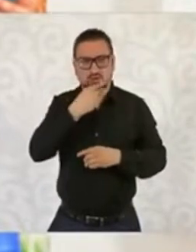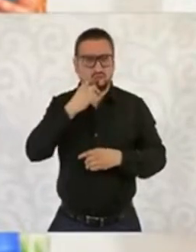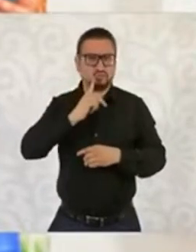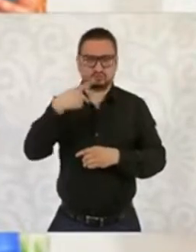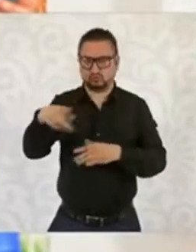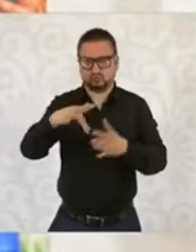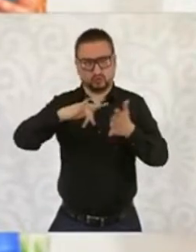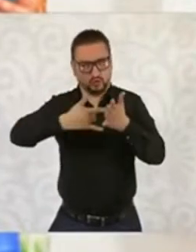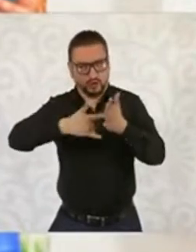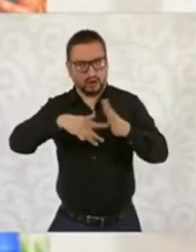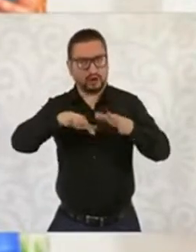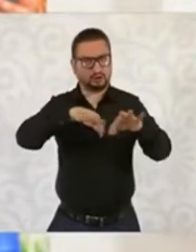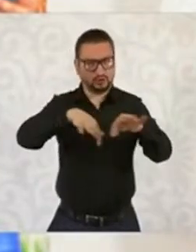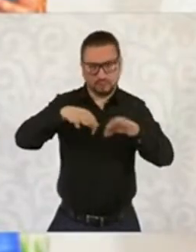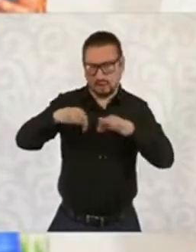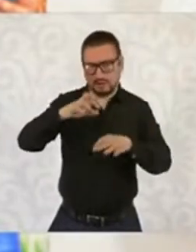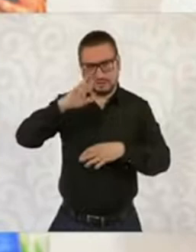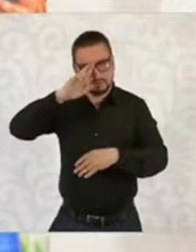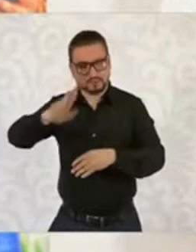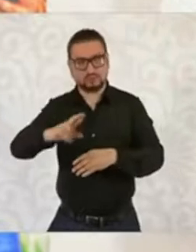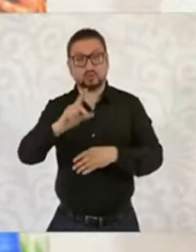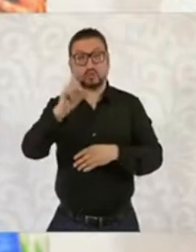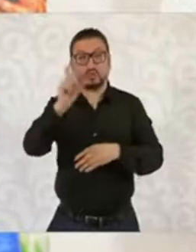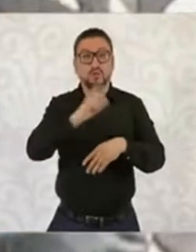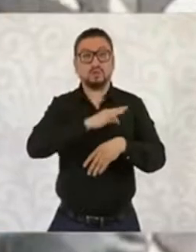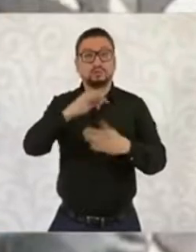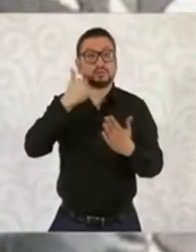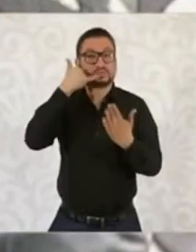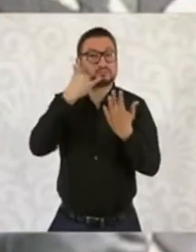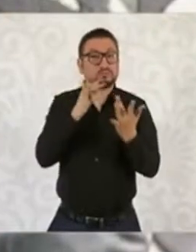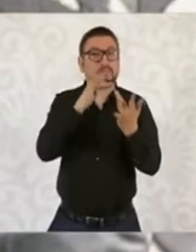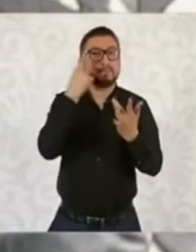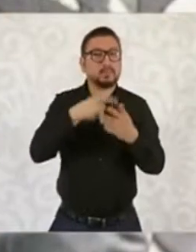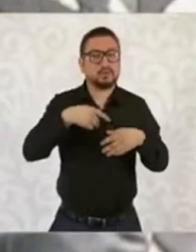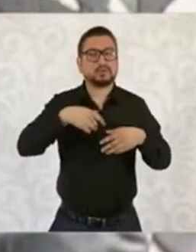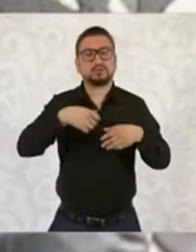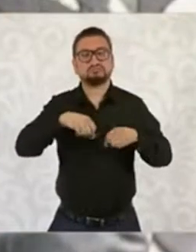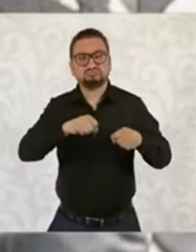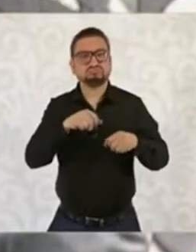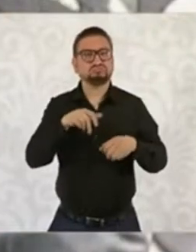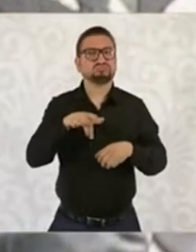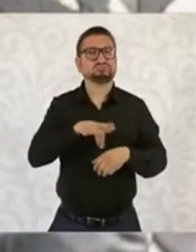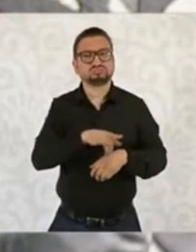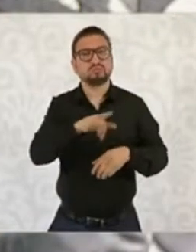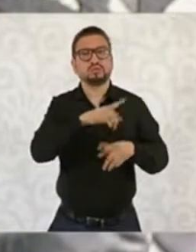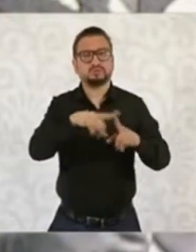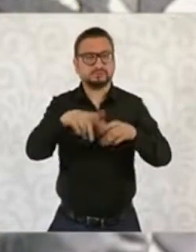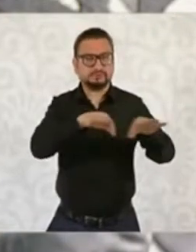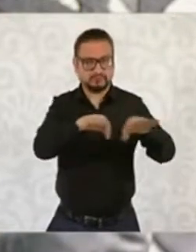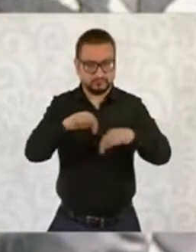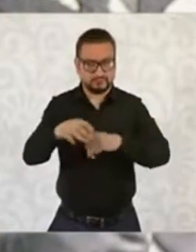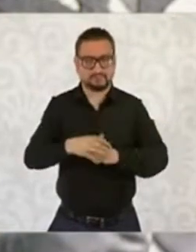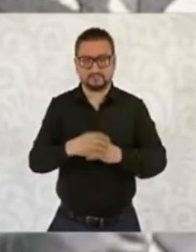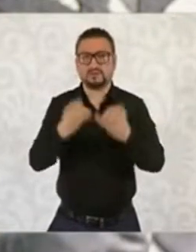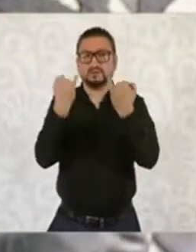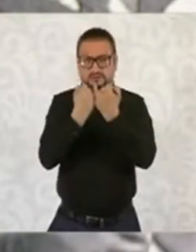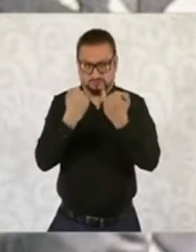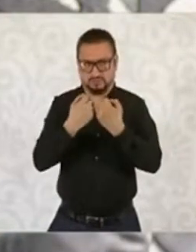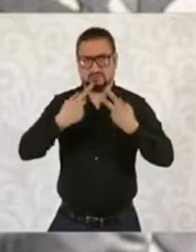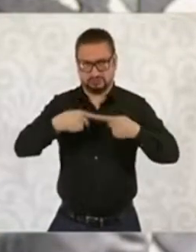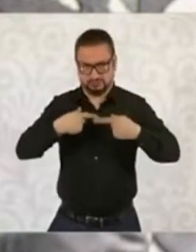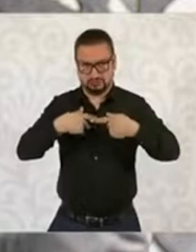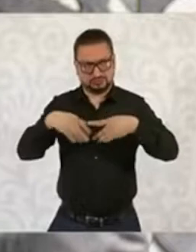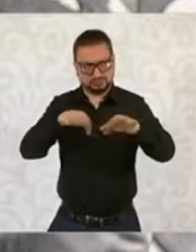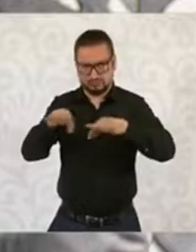los horarios de trabajo y también cuándo conectarse para trabajar. Quedan todos los trabajadores que participan en las plataformas ya